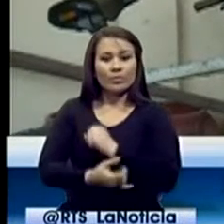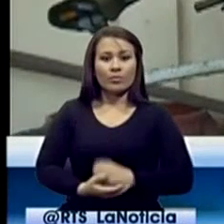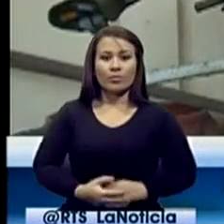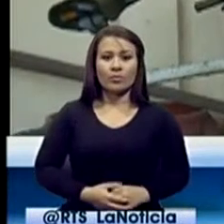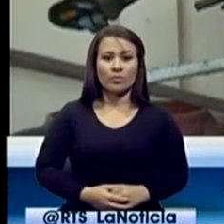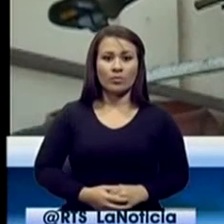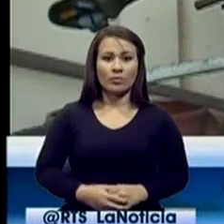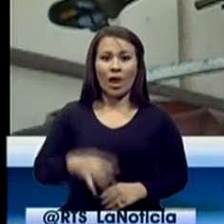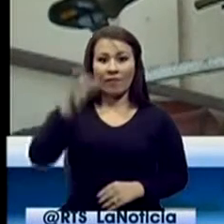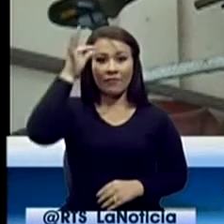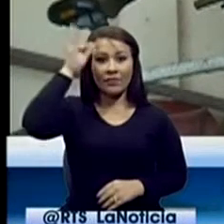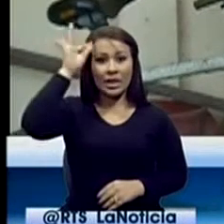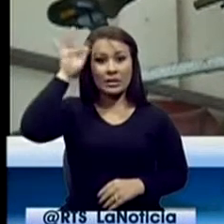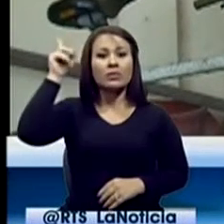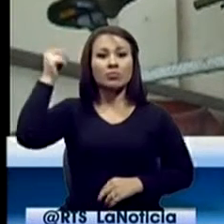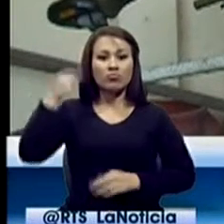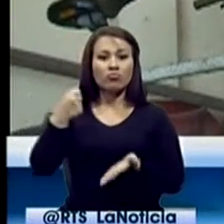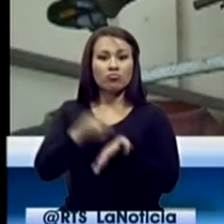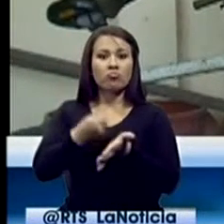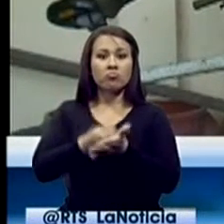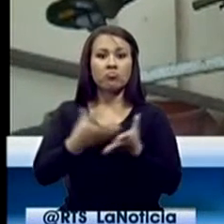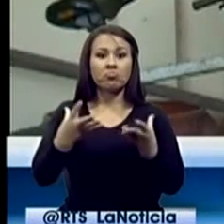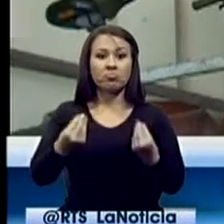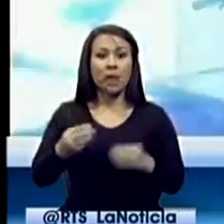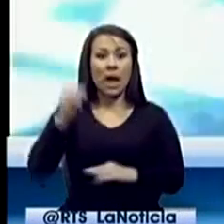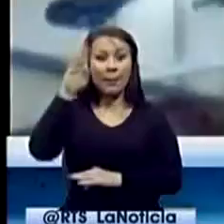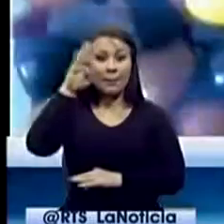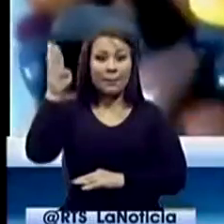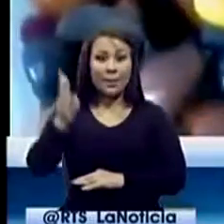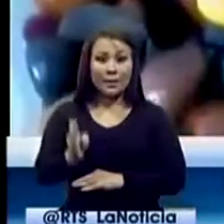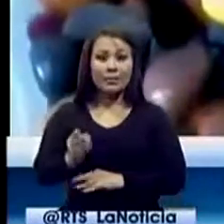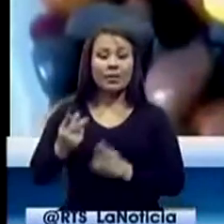a Francia, a Brasil.